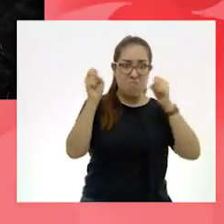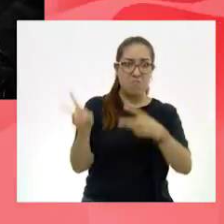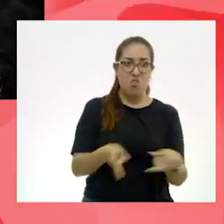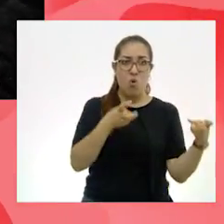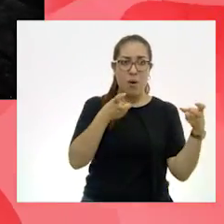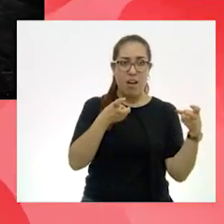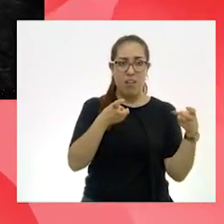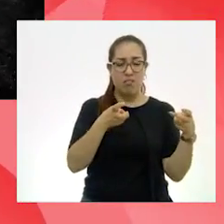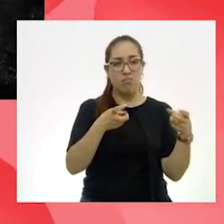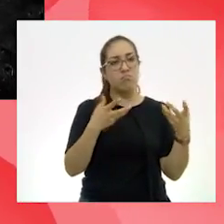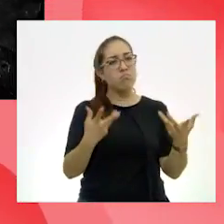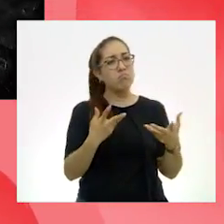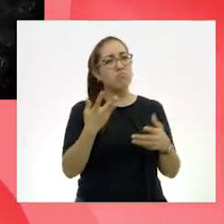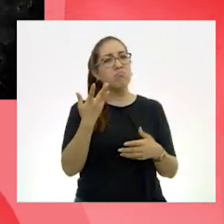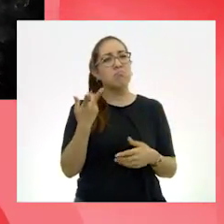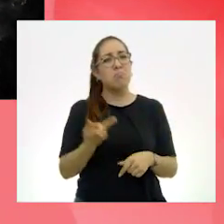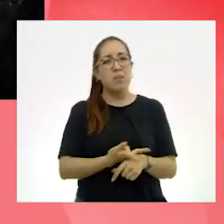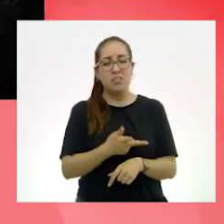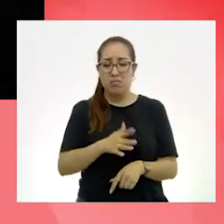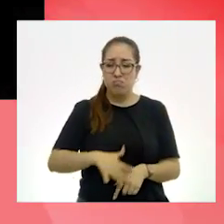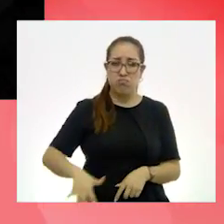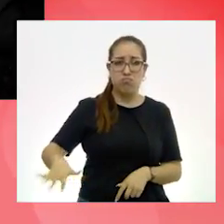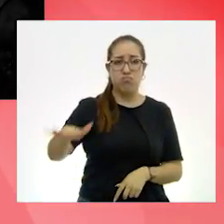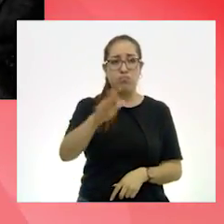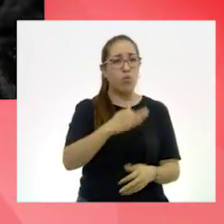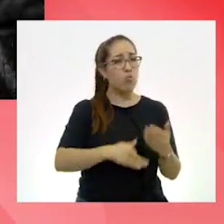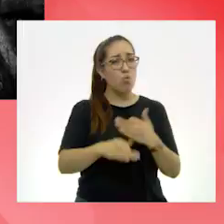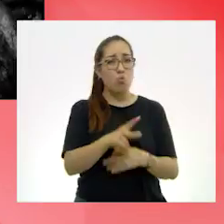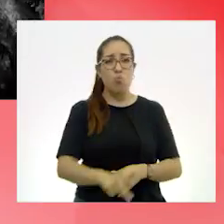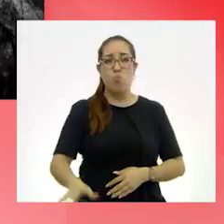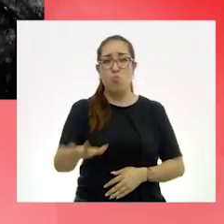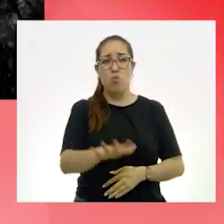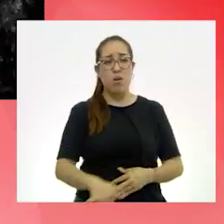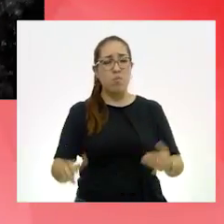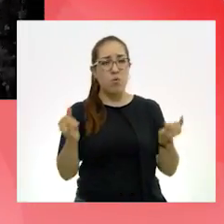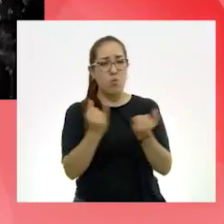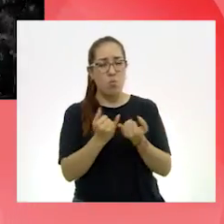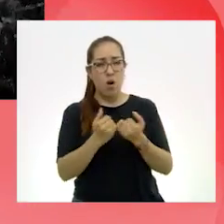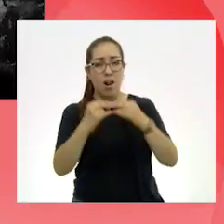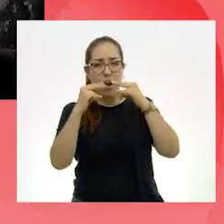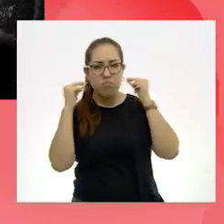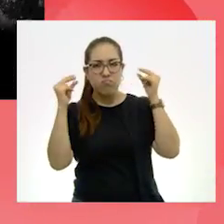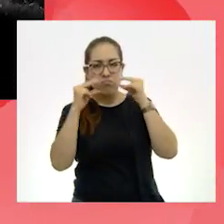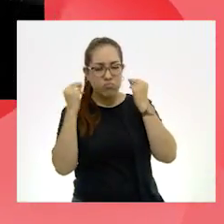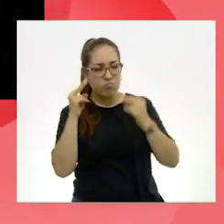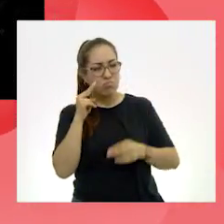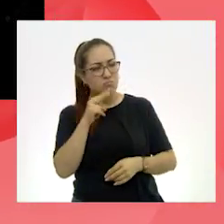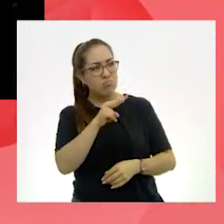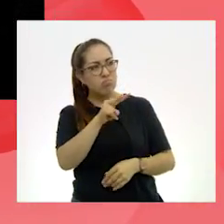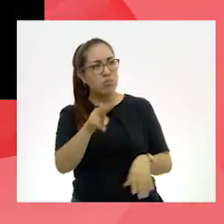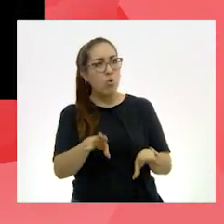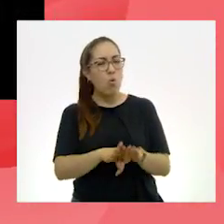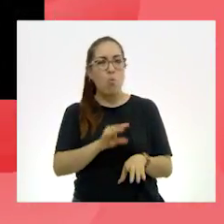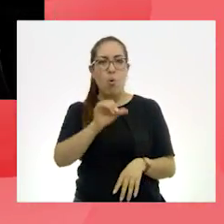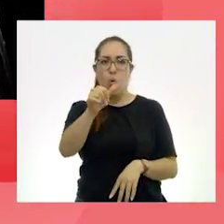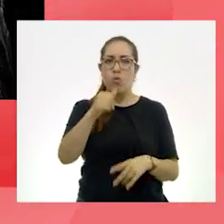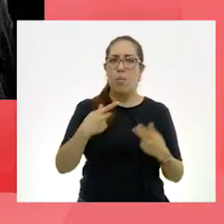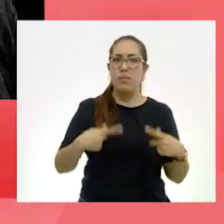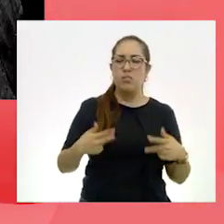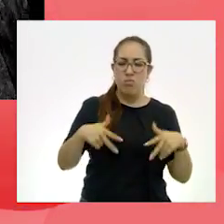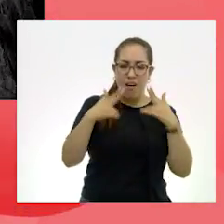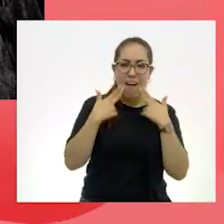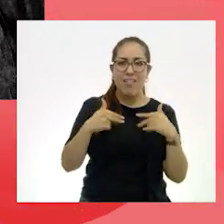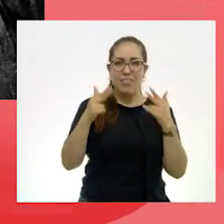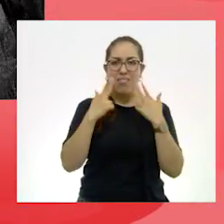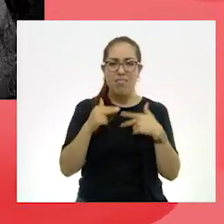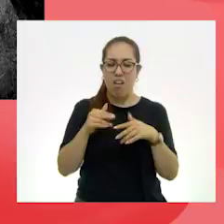alrededor de todo Anenecuilco. Entonces veía cómo los hacendados se iban apoderando